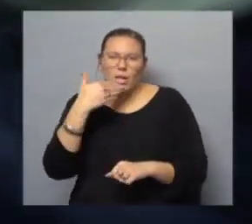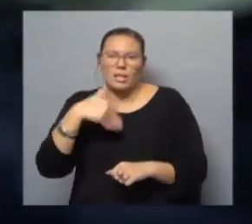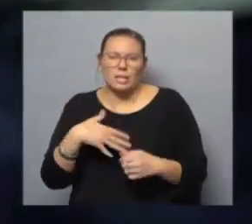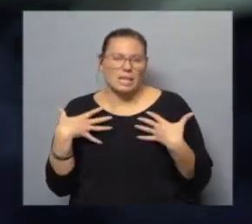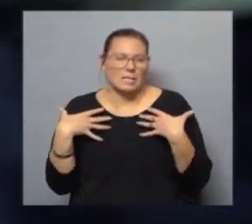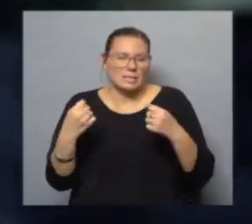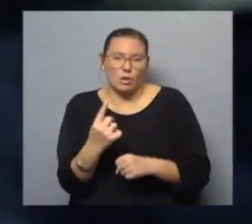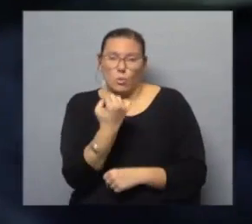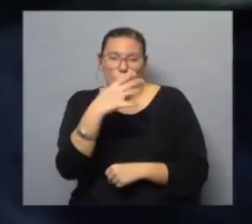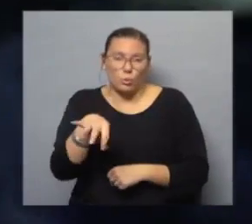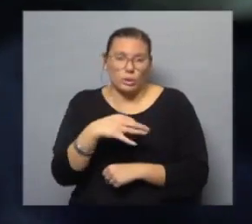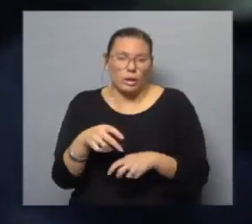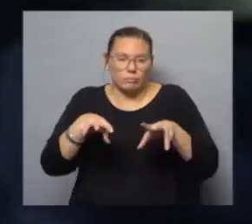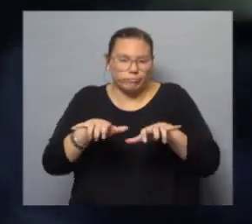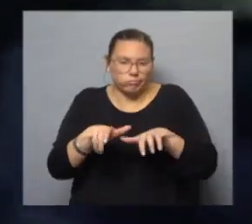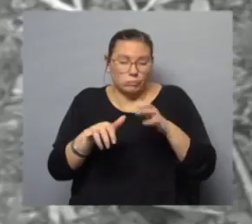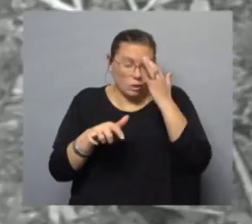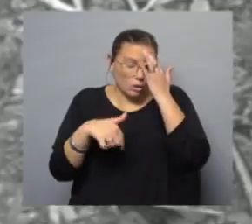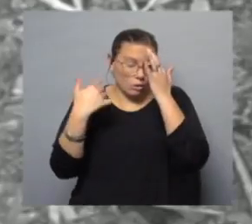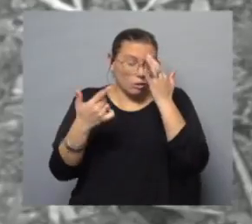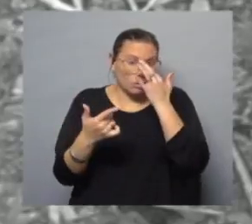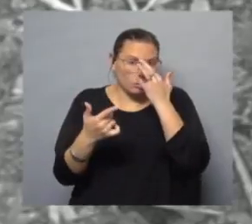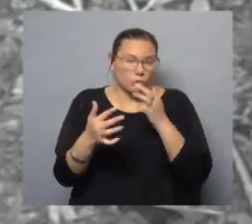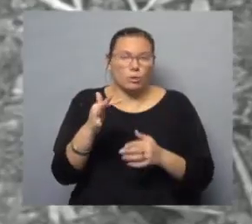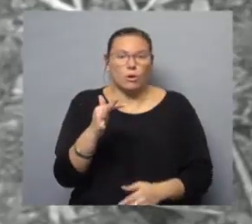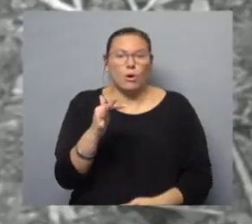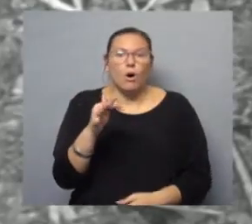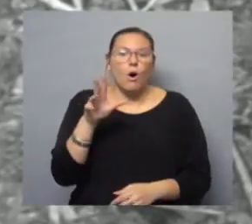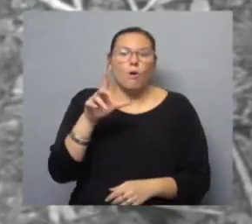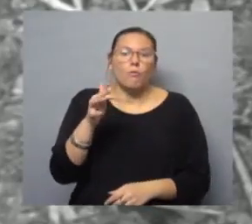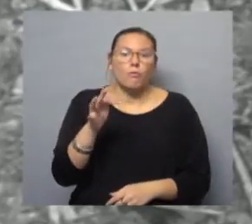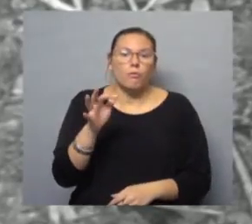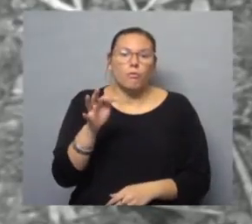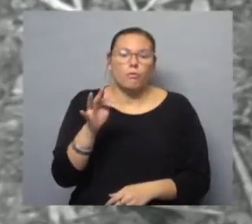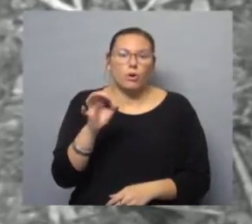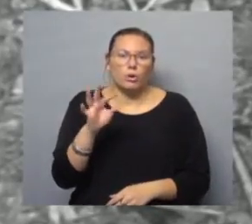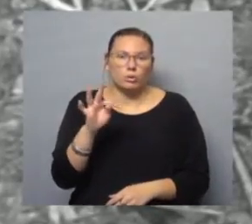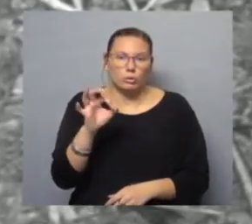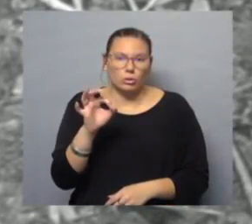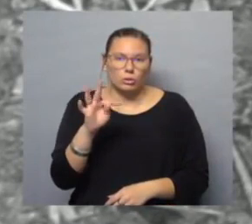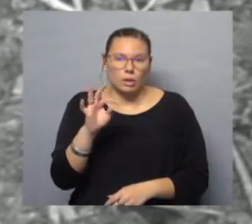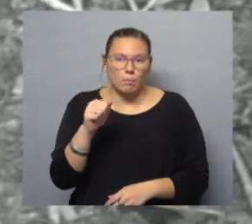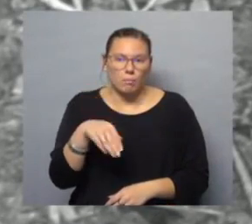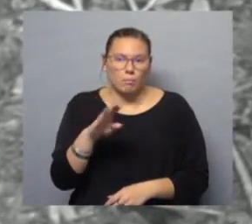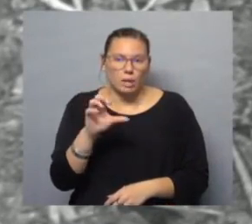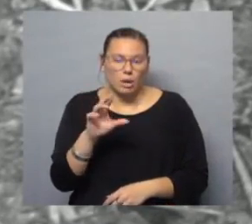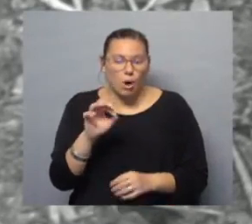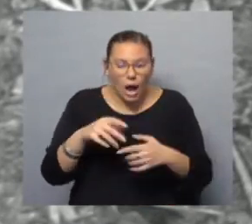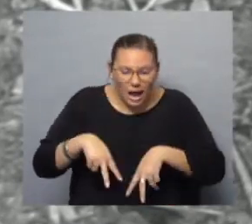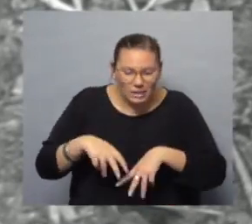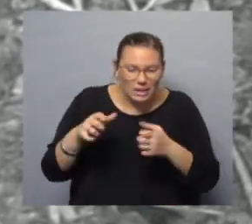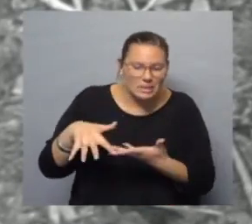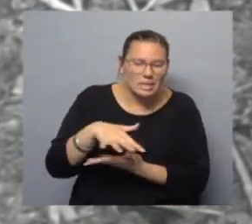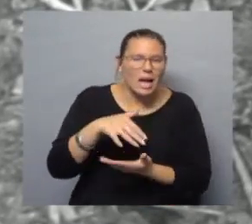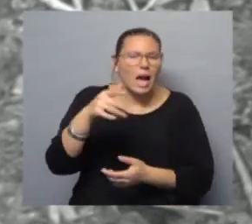salud detrás de un escritorio. La otra pata es el fototrampeo. El fototrampeo es fundamental justamente para analizar cómo se comportan